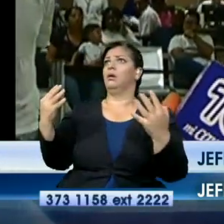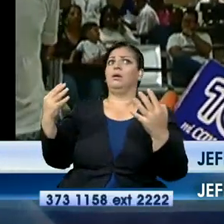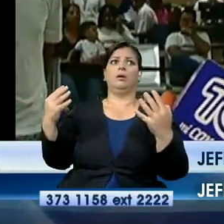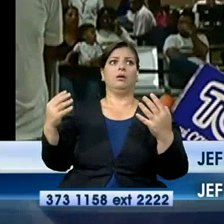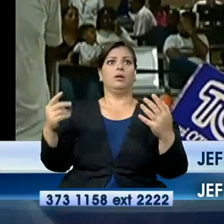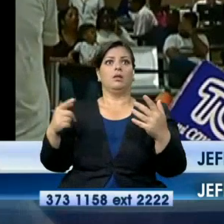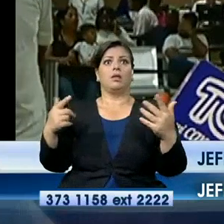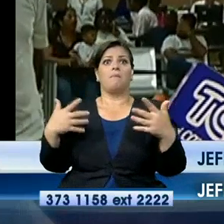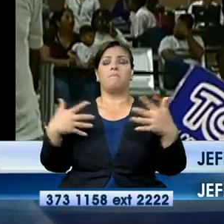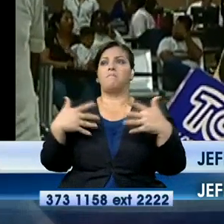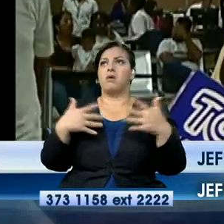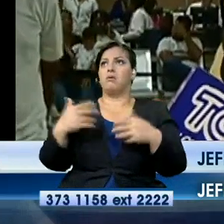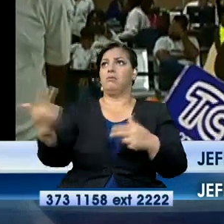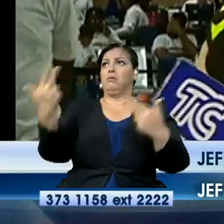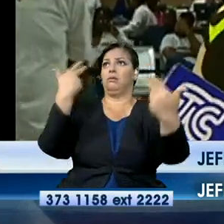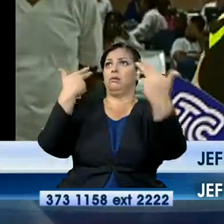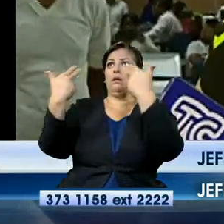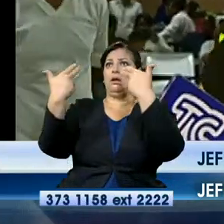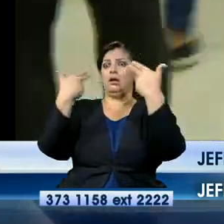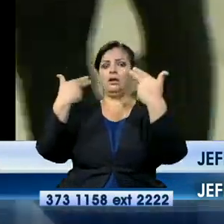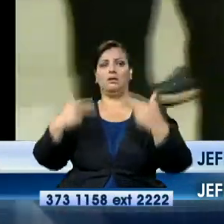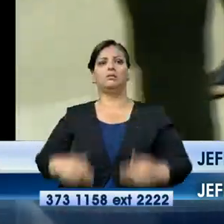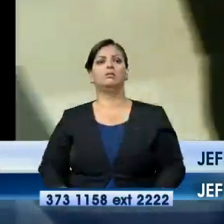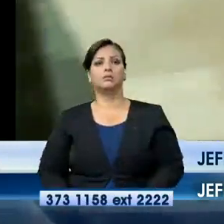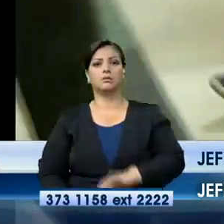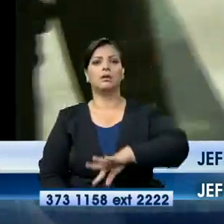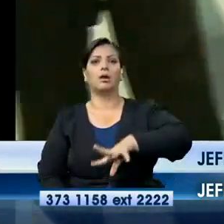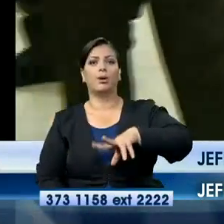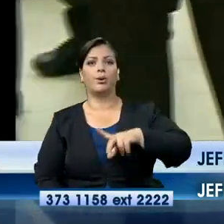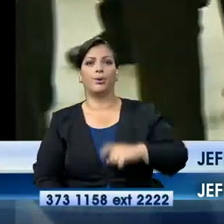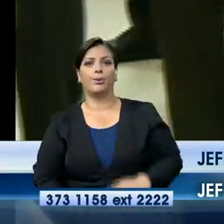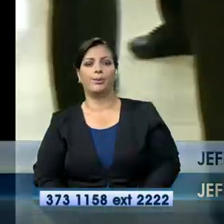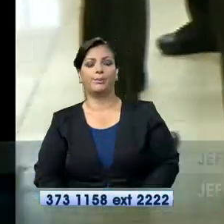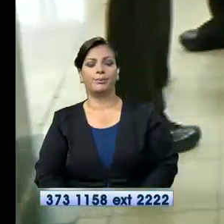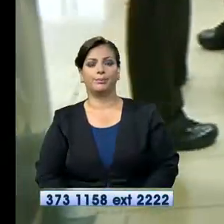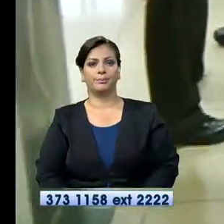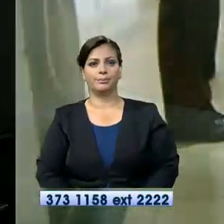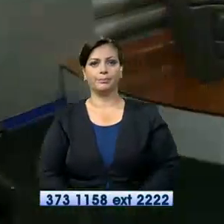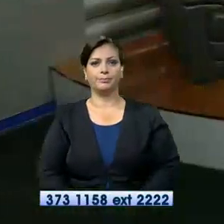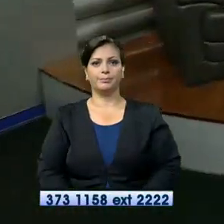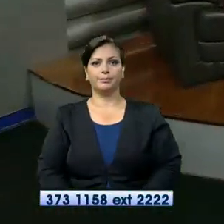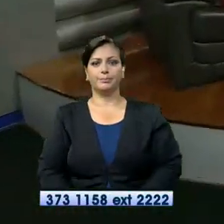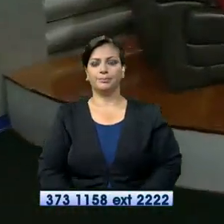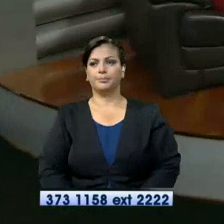robo inmediato de las personas dentro del vehículo. Informó Julio César Saona.